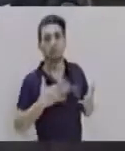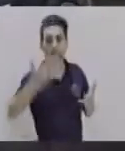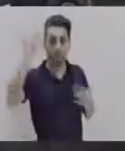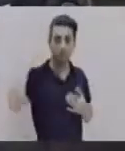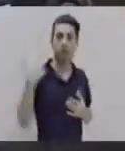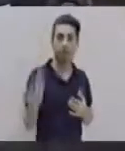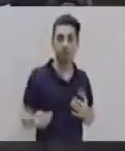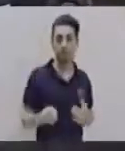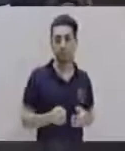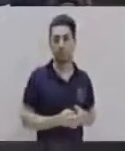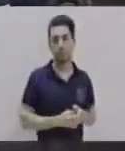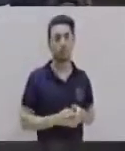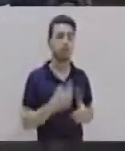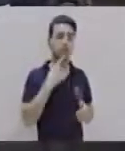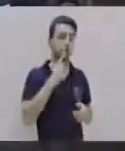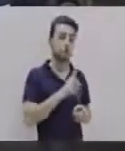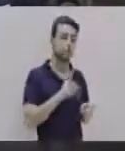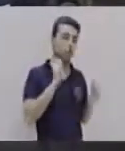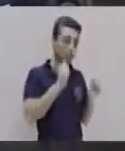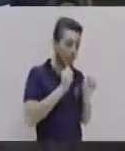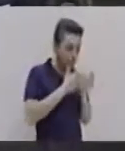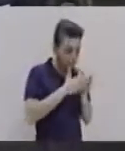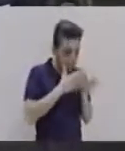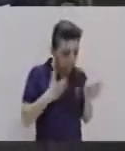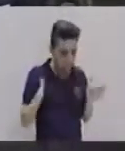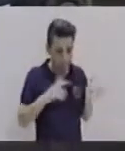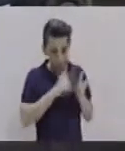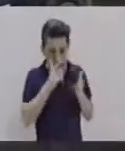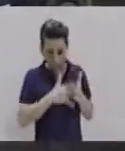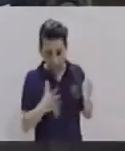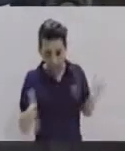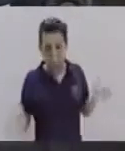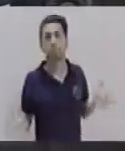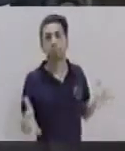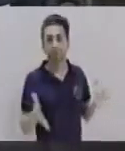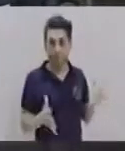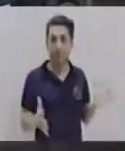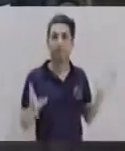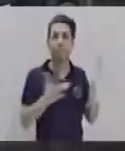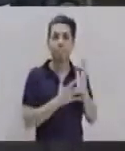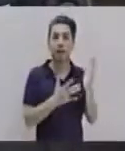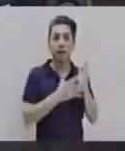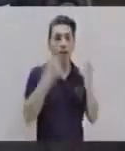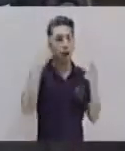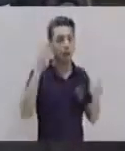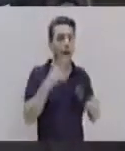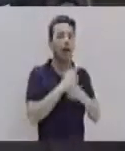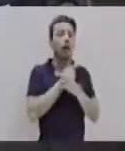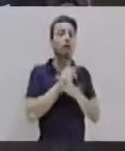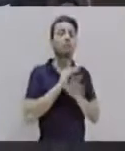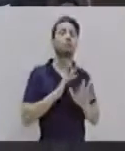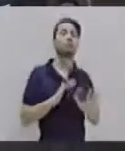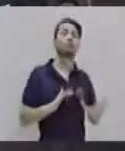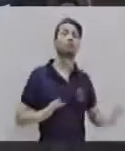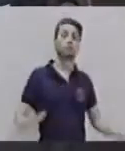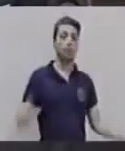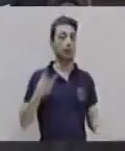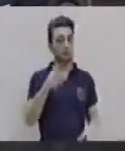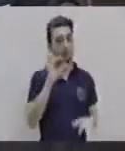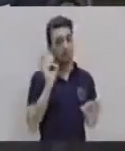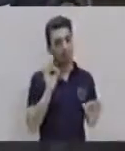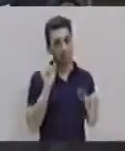Entonces decimos, no, vamos a tranquilizarnos y vamos a respirar. Sí, técnicas de relajación, eso es